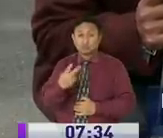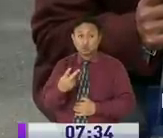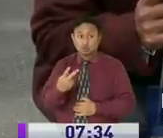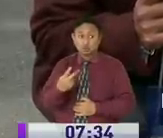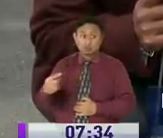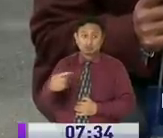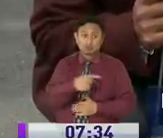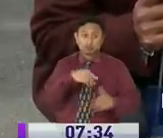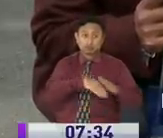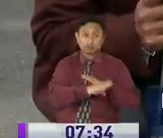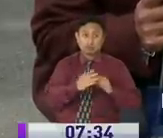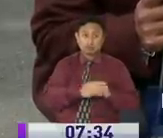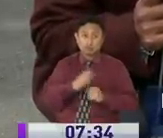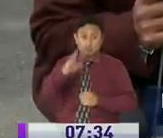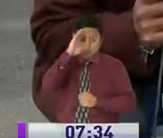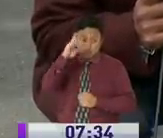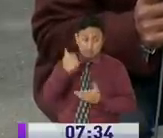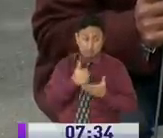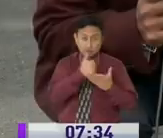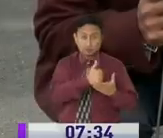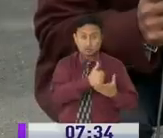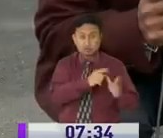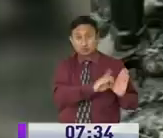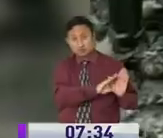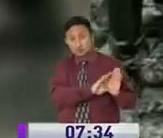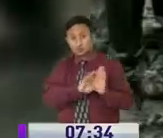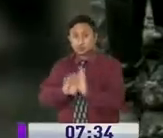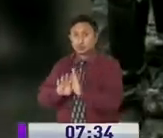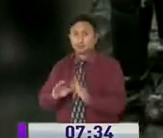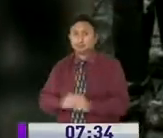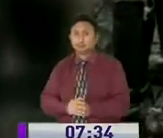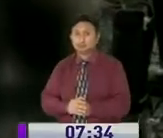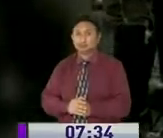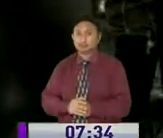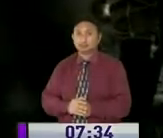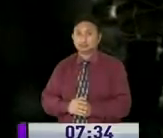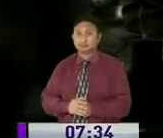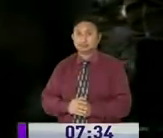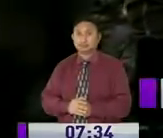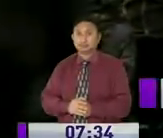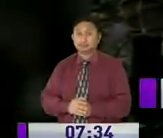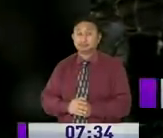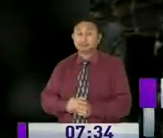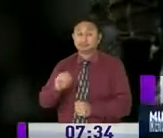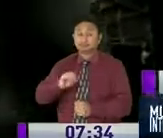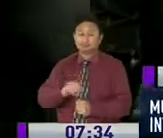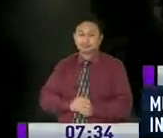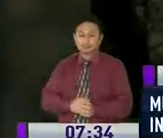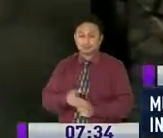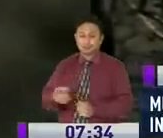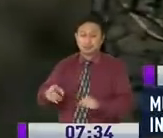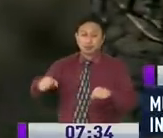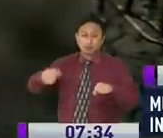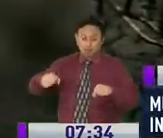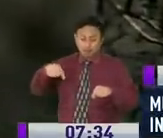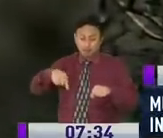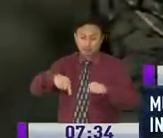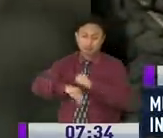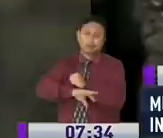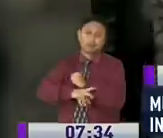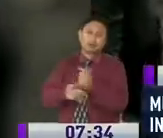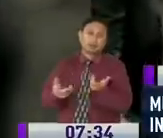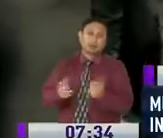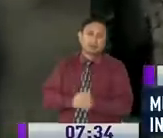llegó a tiempo para rescatarlos. Como para adornar el cuadro delictivo, andaban en motocicleta robada. A pesar del